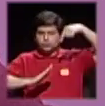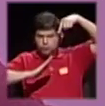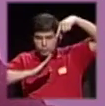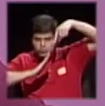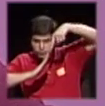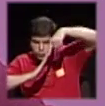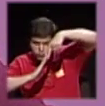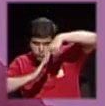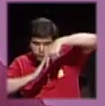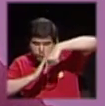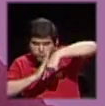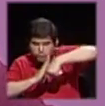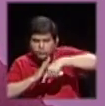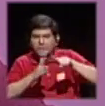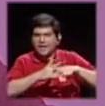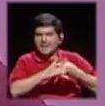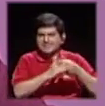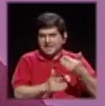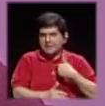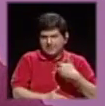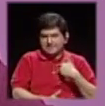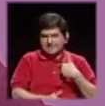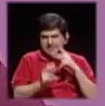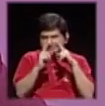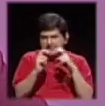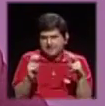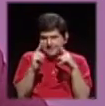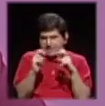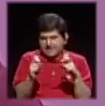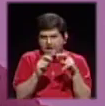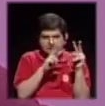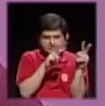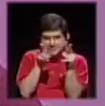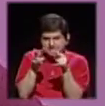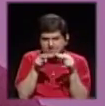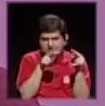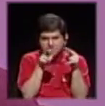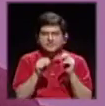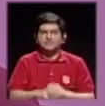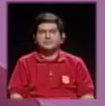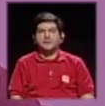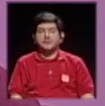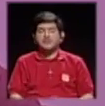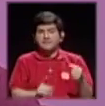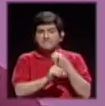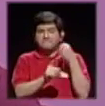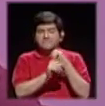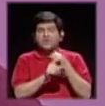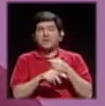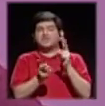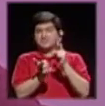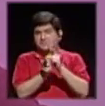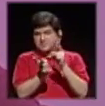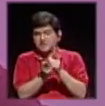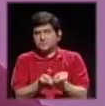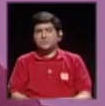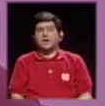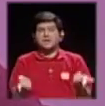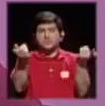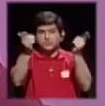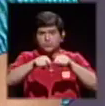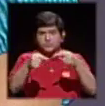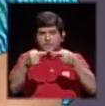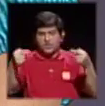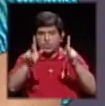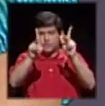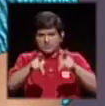más nuestras herramientas de análisis, de observación, porque la violencia sexual que se está cometiendo contra